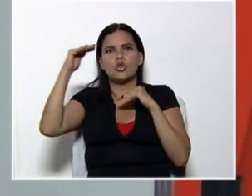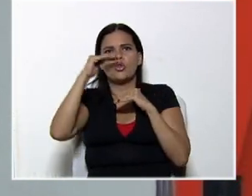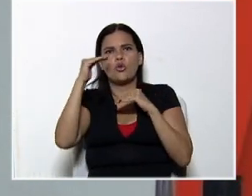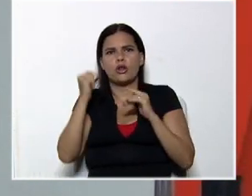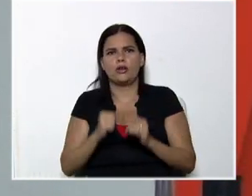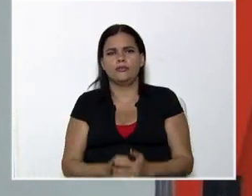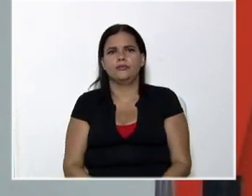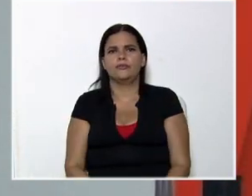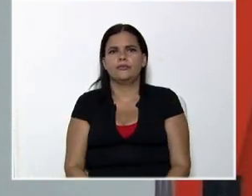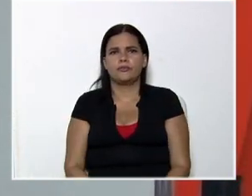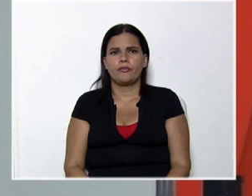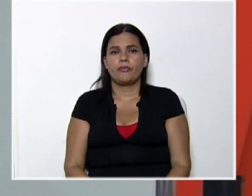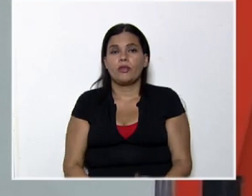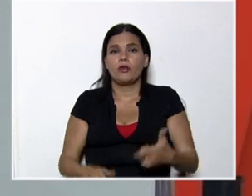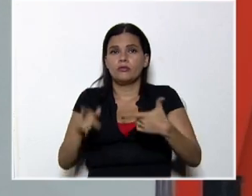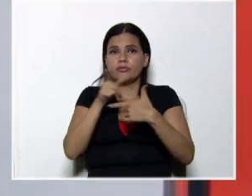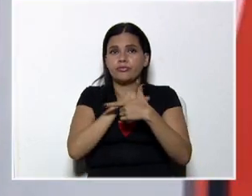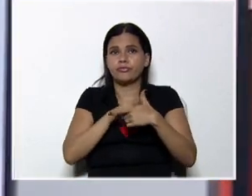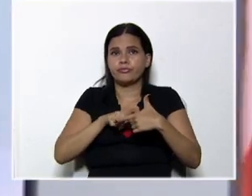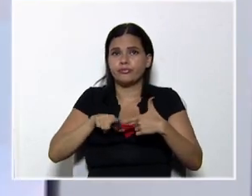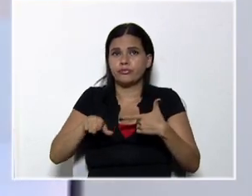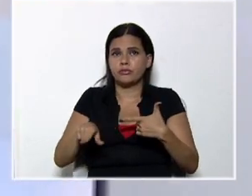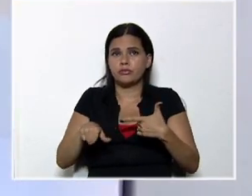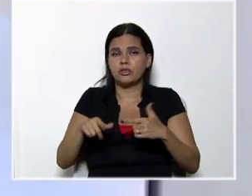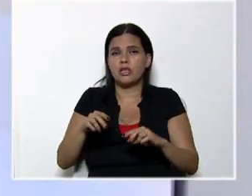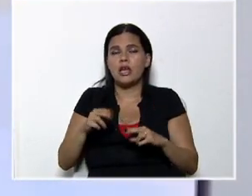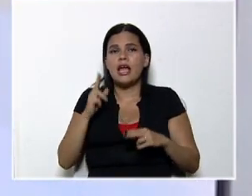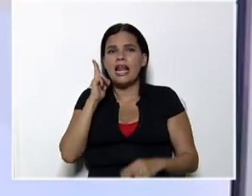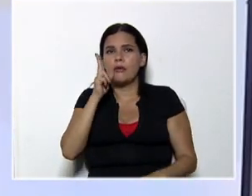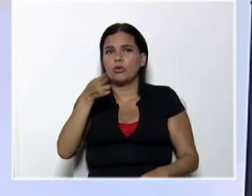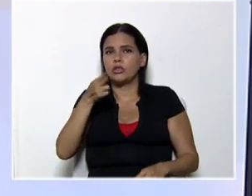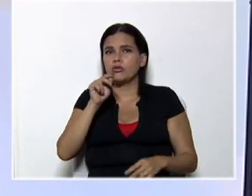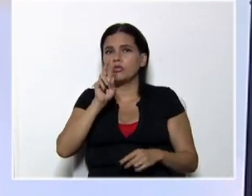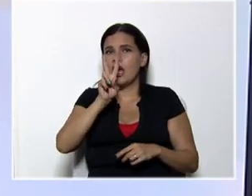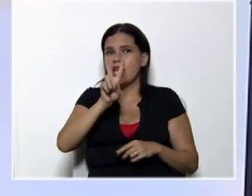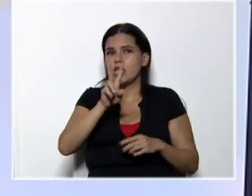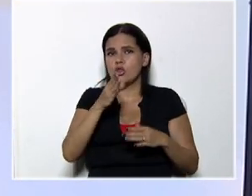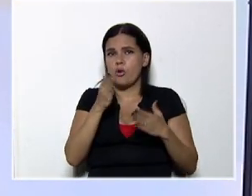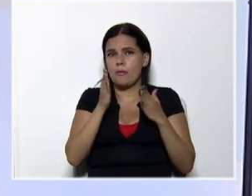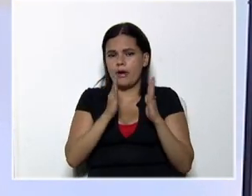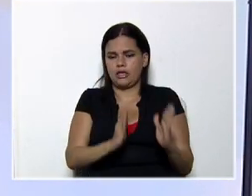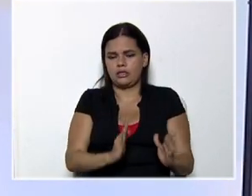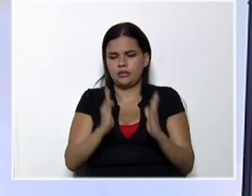hipotenusa en dos partes. Tendríamos que es